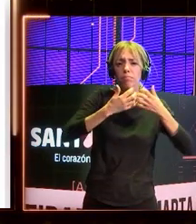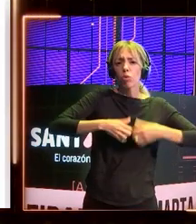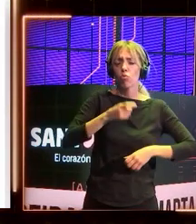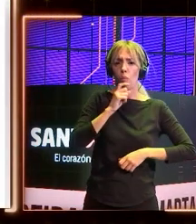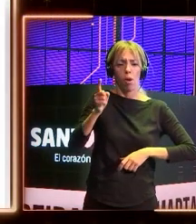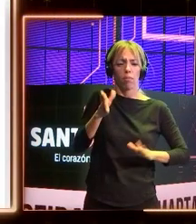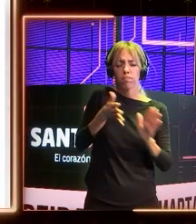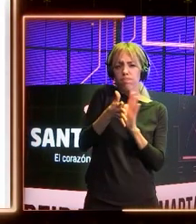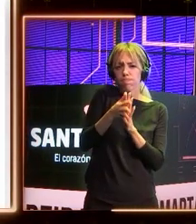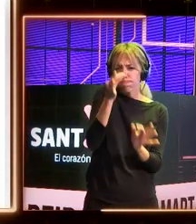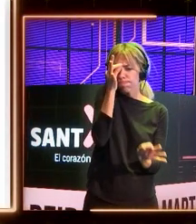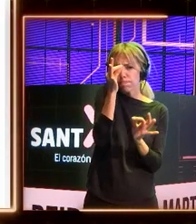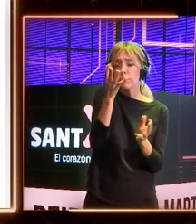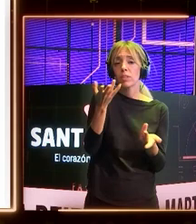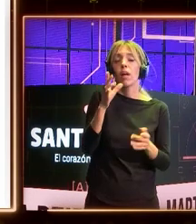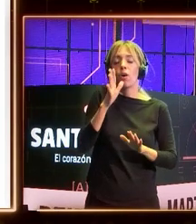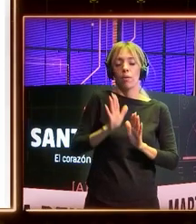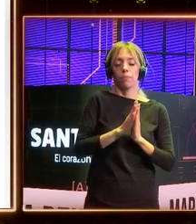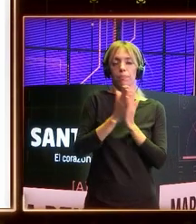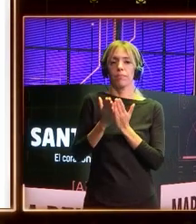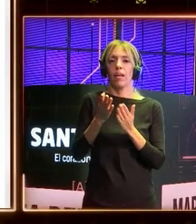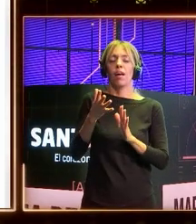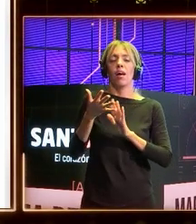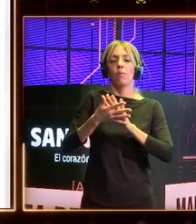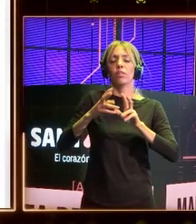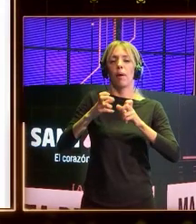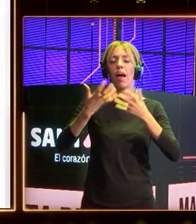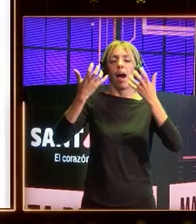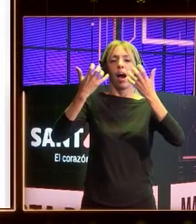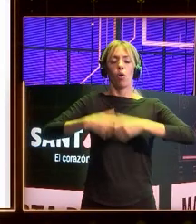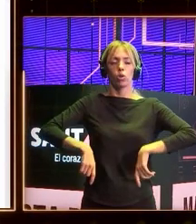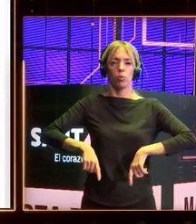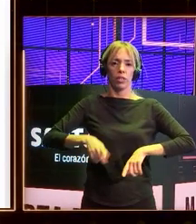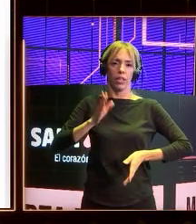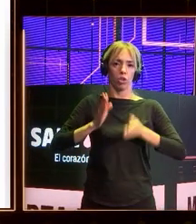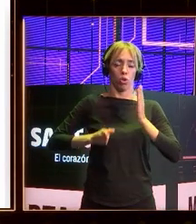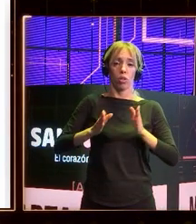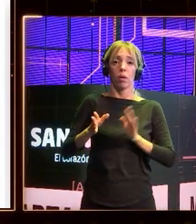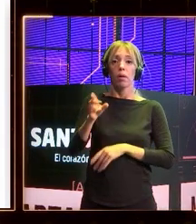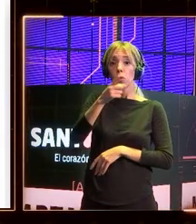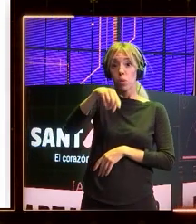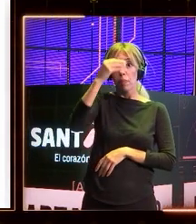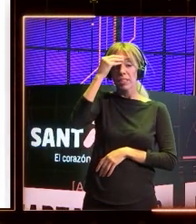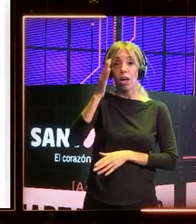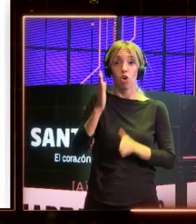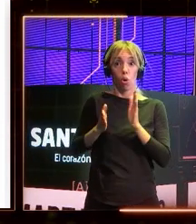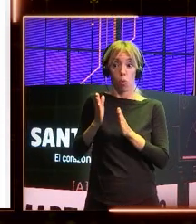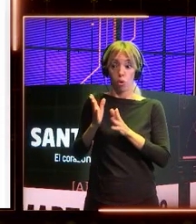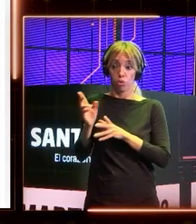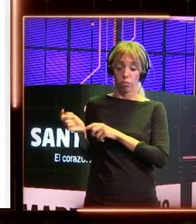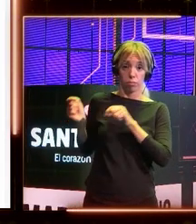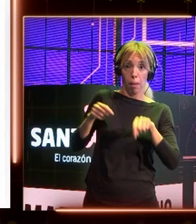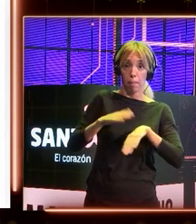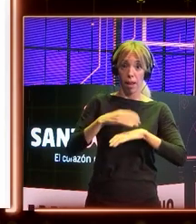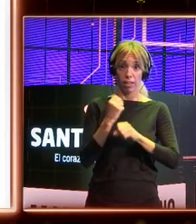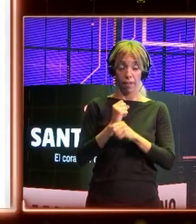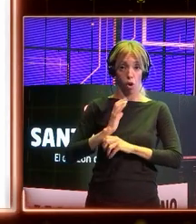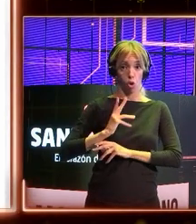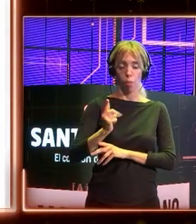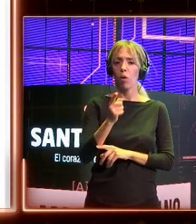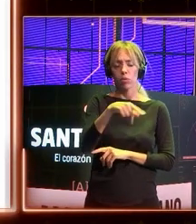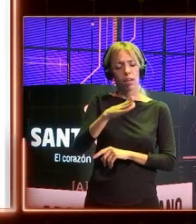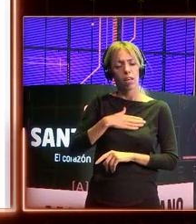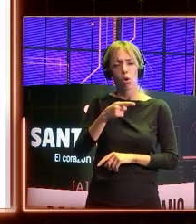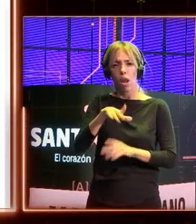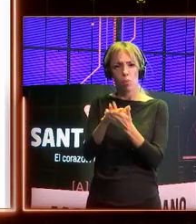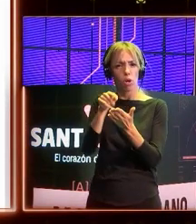ha escrito el libro definitivo sobre la automatización. Cada vez que penséis que los robots vienen a quitarnos el trabajo, quiero que leáis este libro, porque es súper ameno,